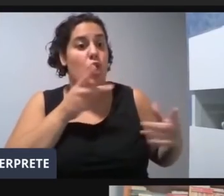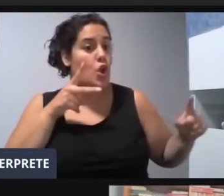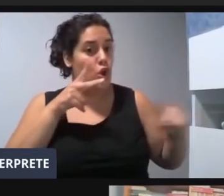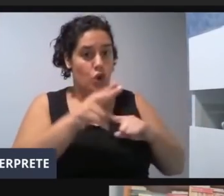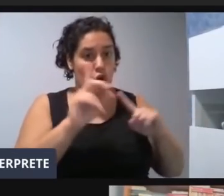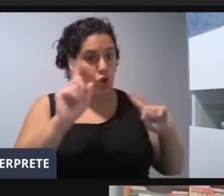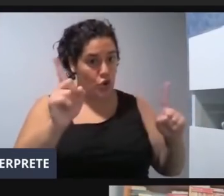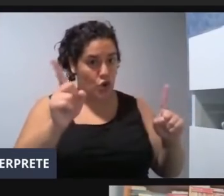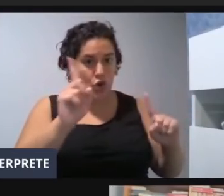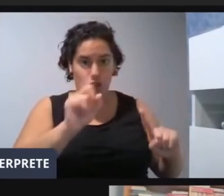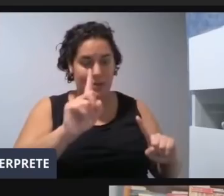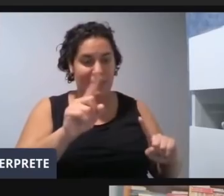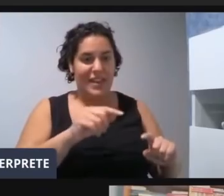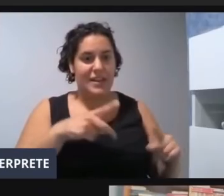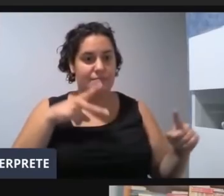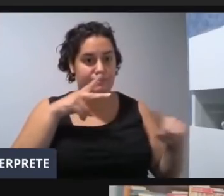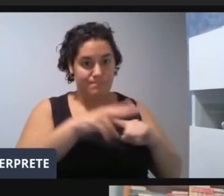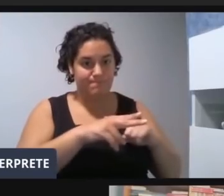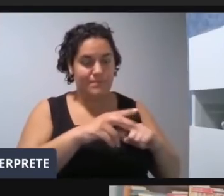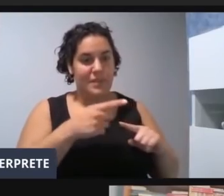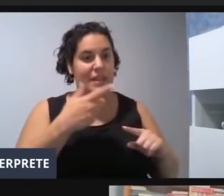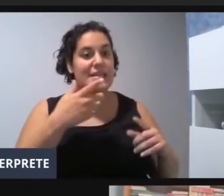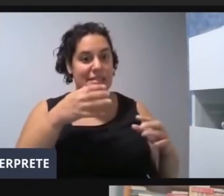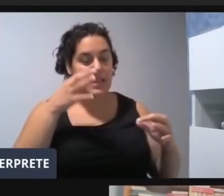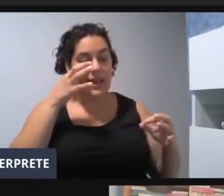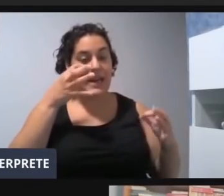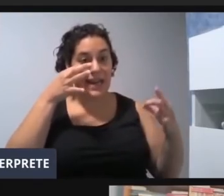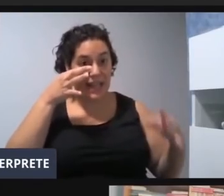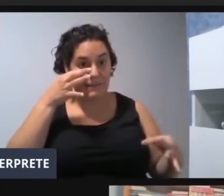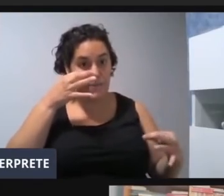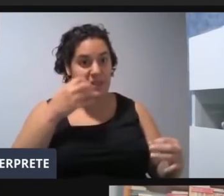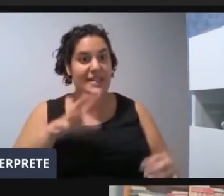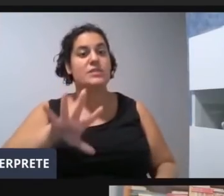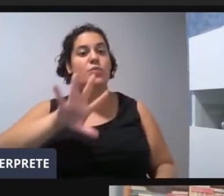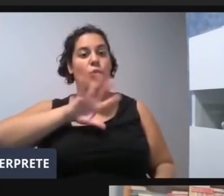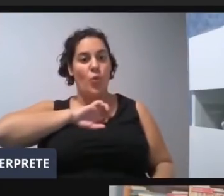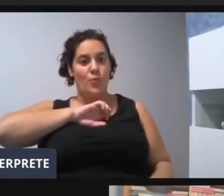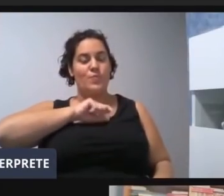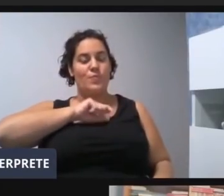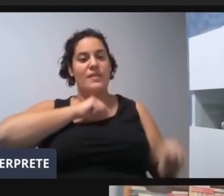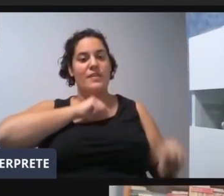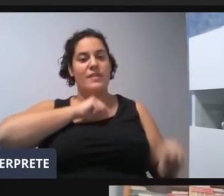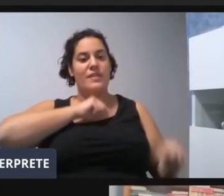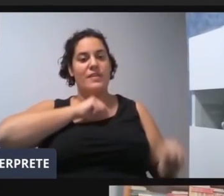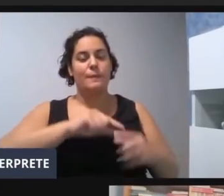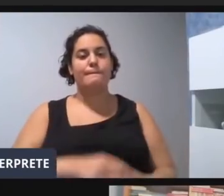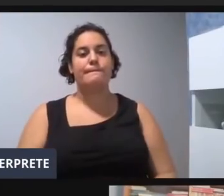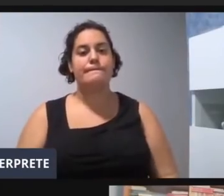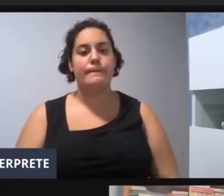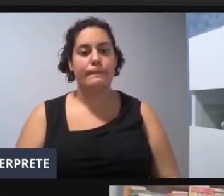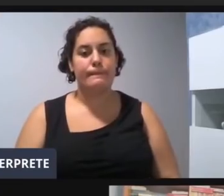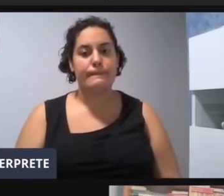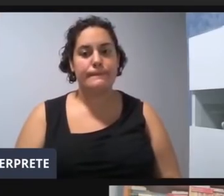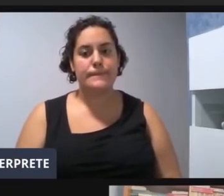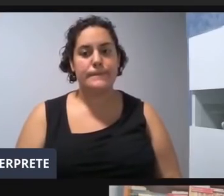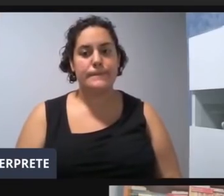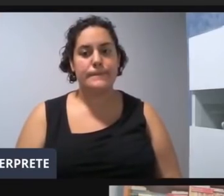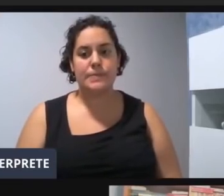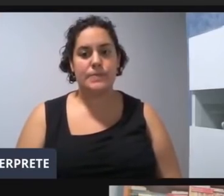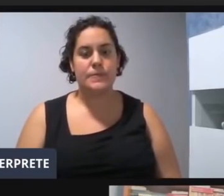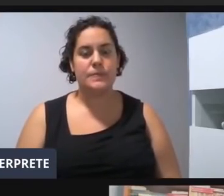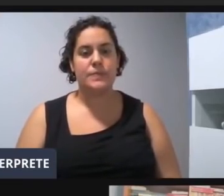grupos de riesgo, que son personas que tienen ya una enfermedad inflamatoria de base, por ejemplo, que tienen una enfermedad